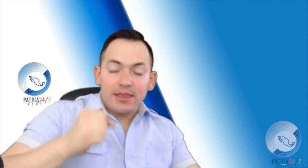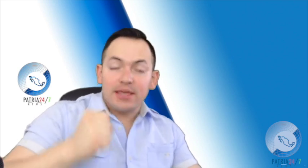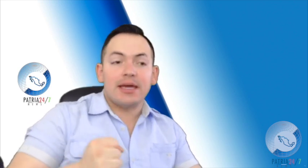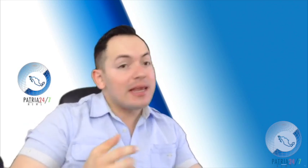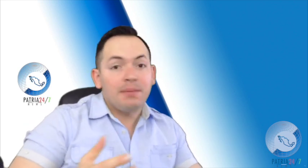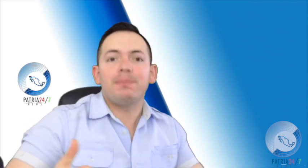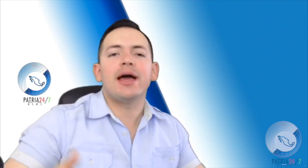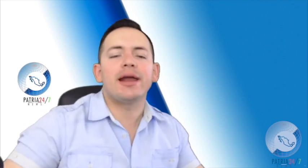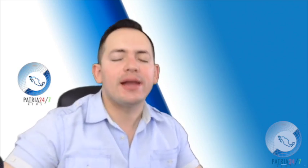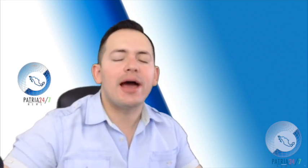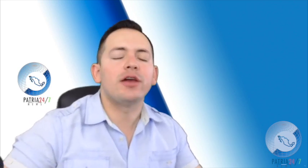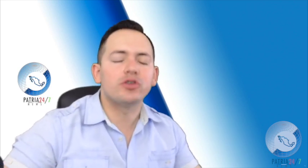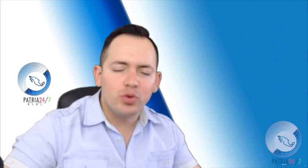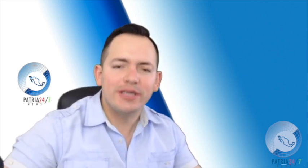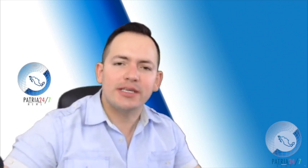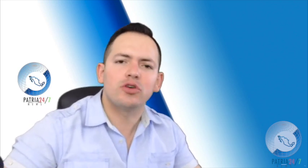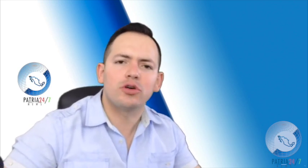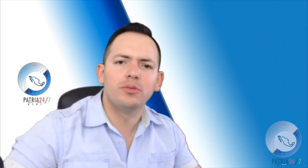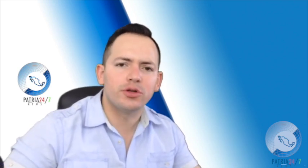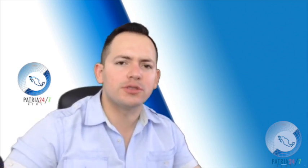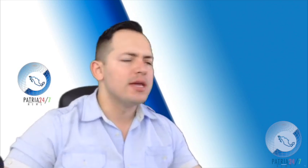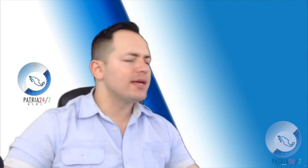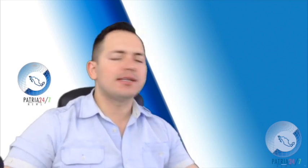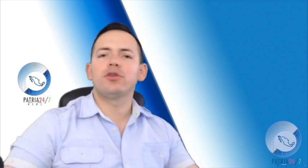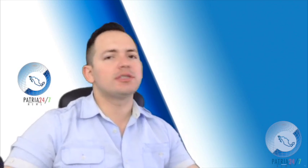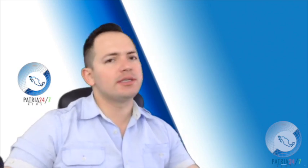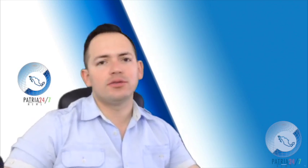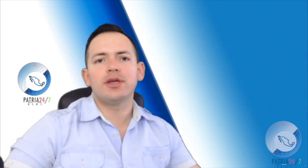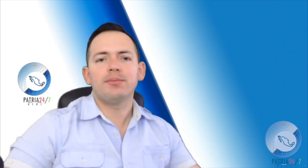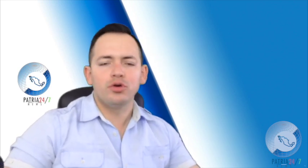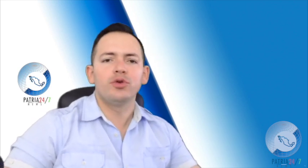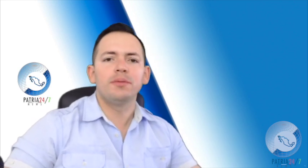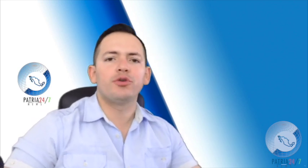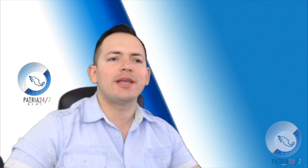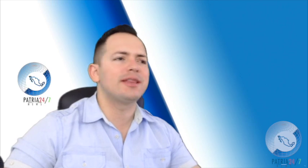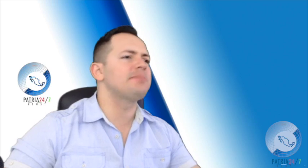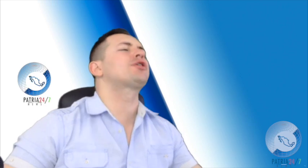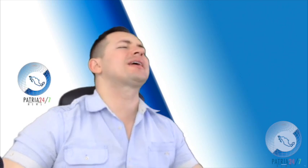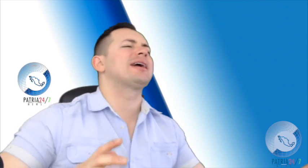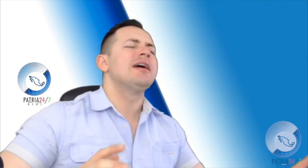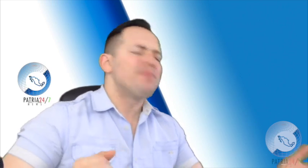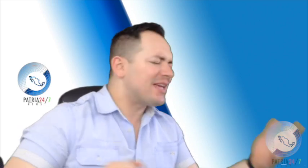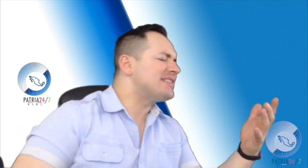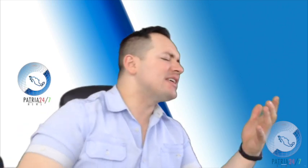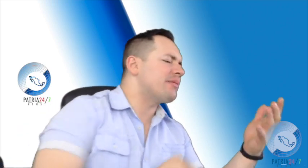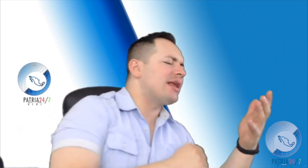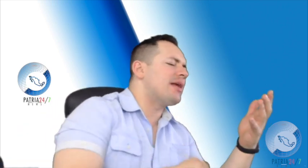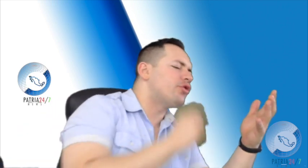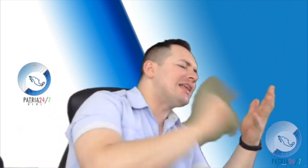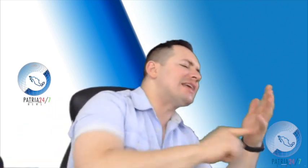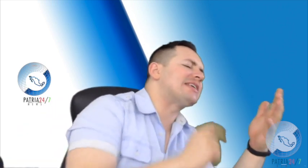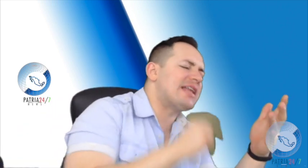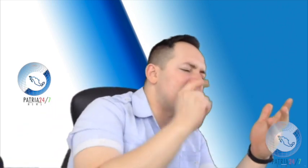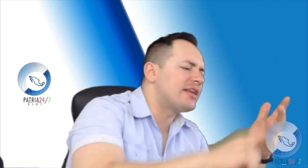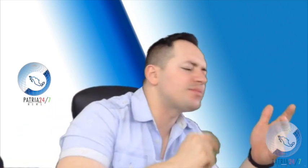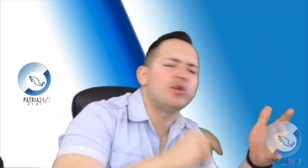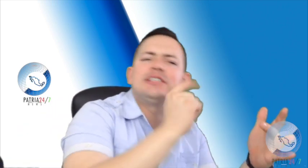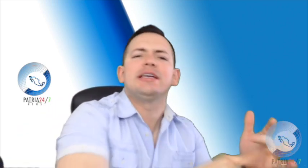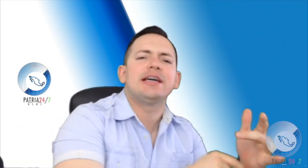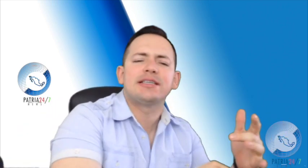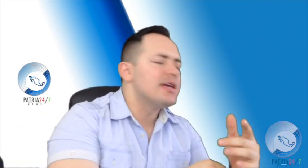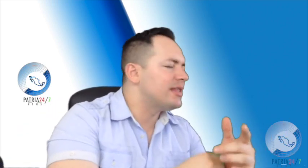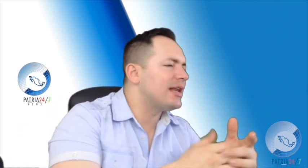hecho de limpiar a los jueces corruptos. Es algo sin duda muy importante porque ¿de qué sirve la labor de la Sedena,